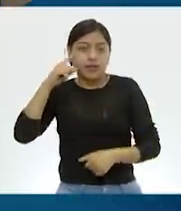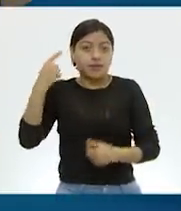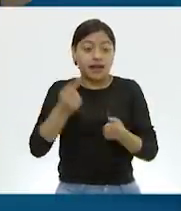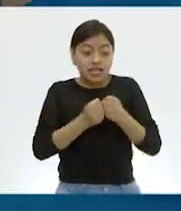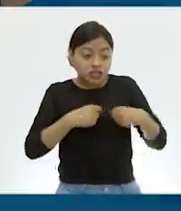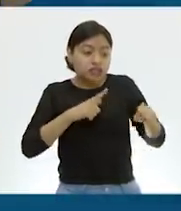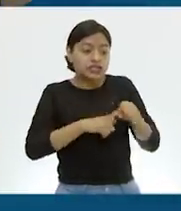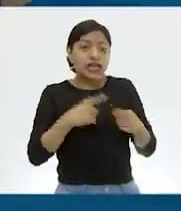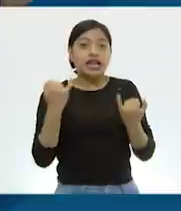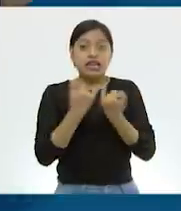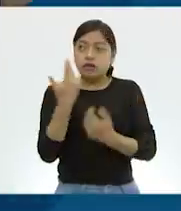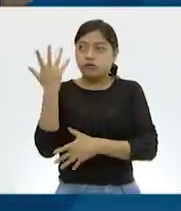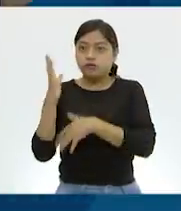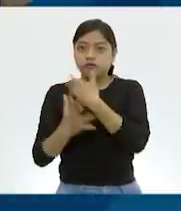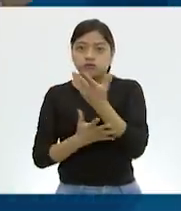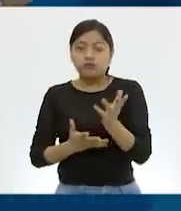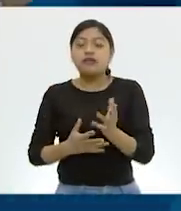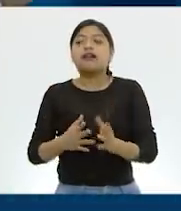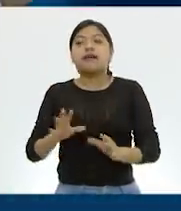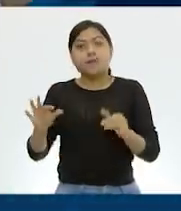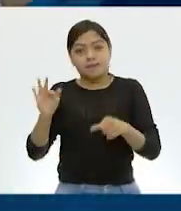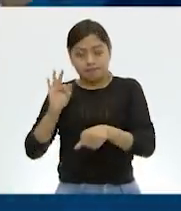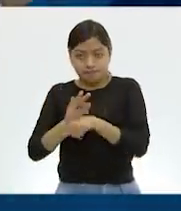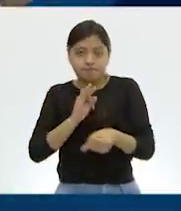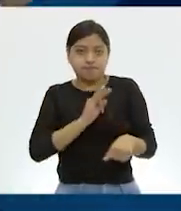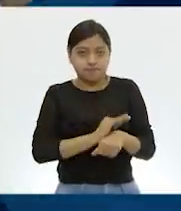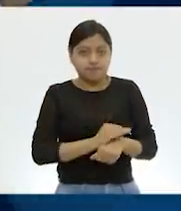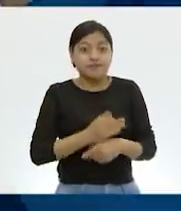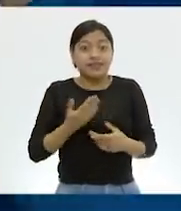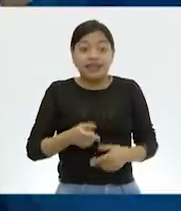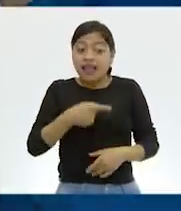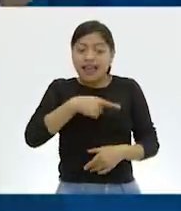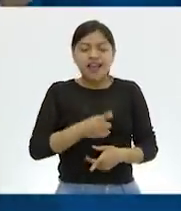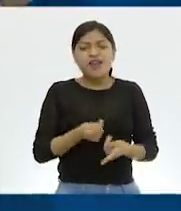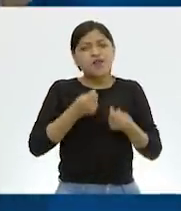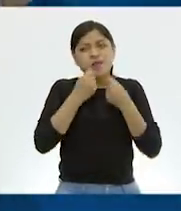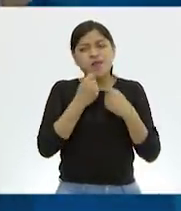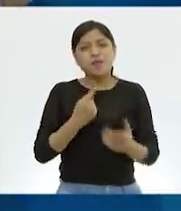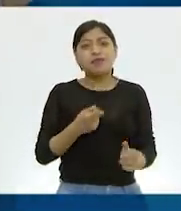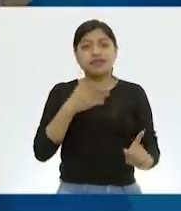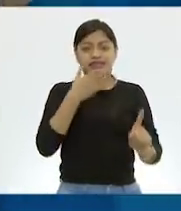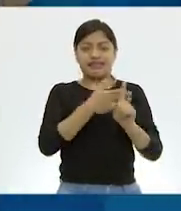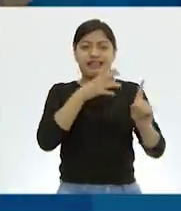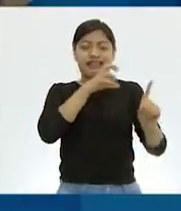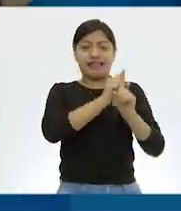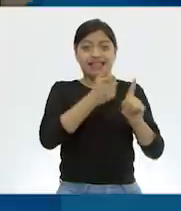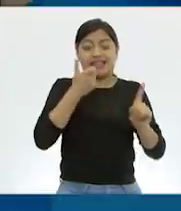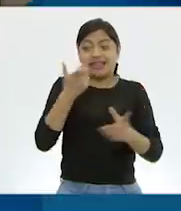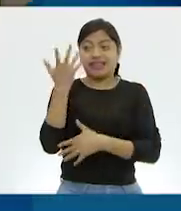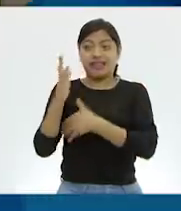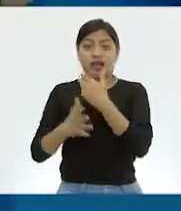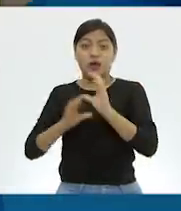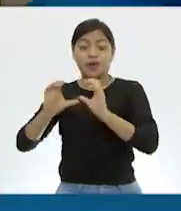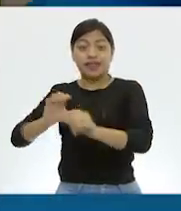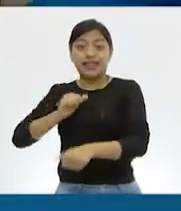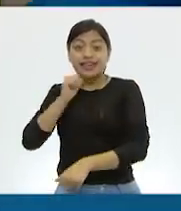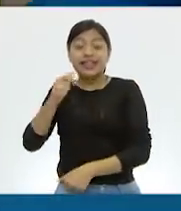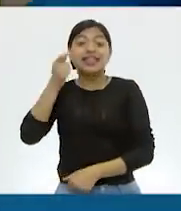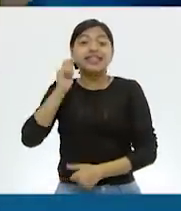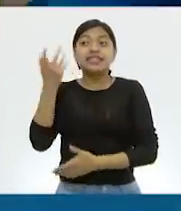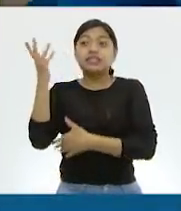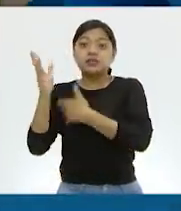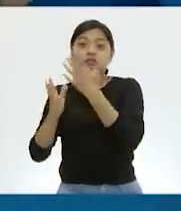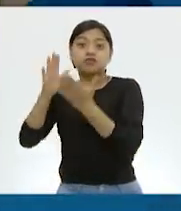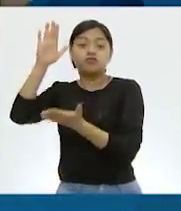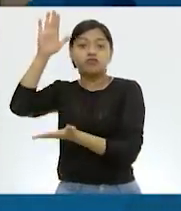parte ambiental, ha generado que tengamos una disminución de la cobertura vegetal